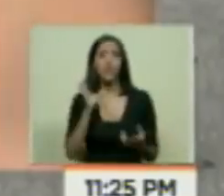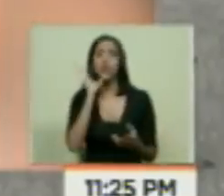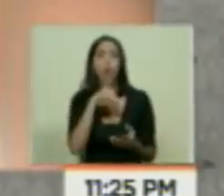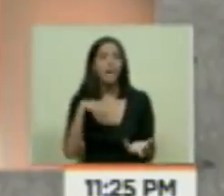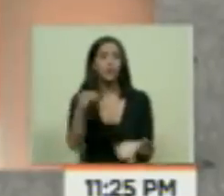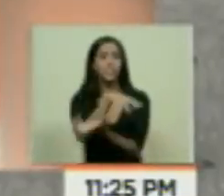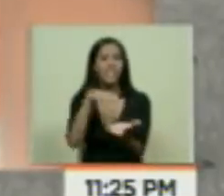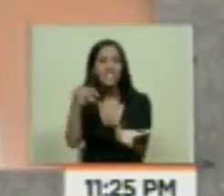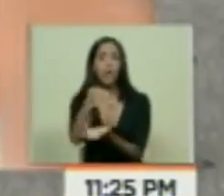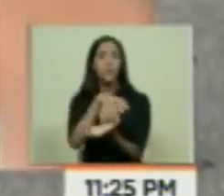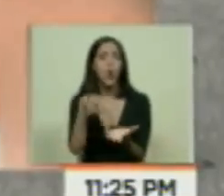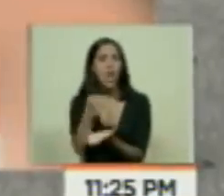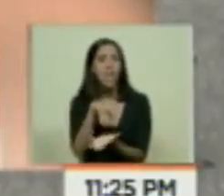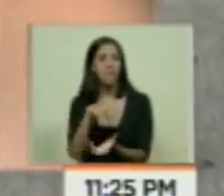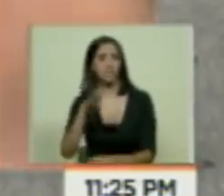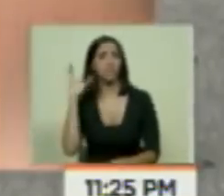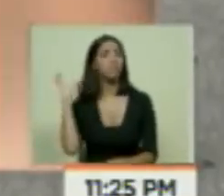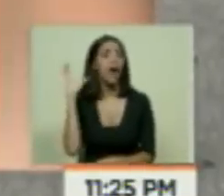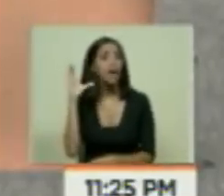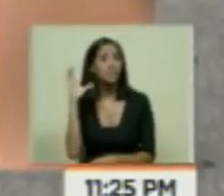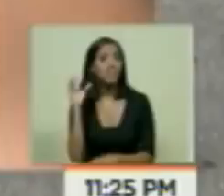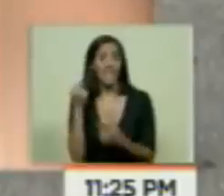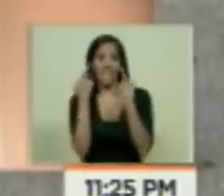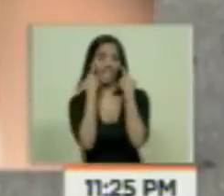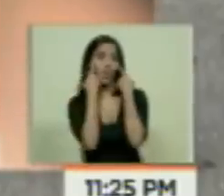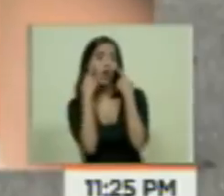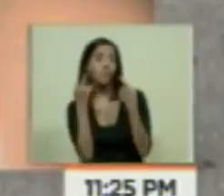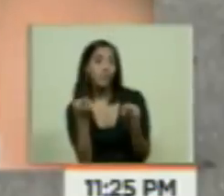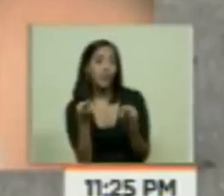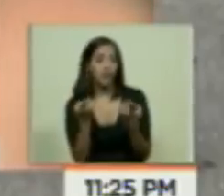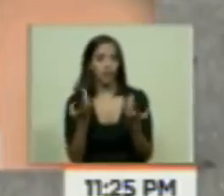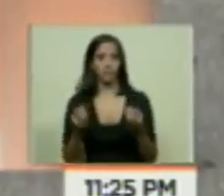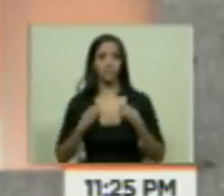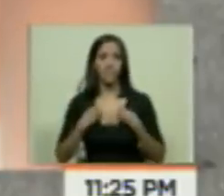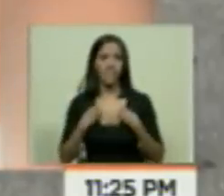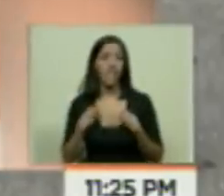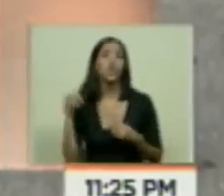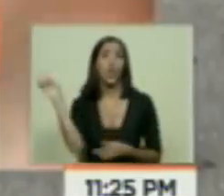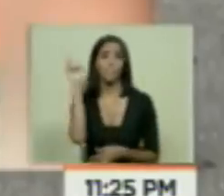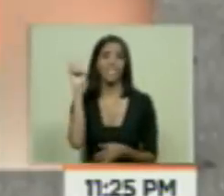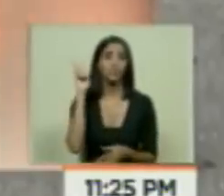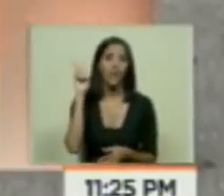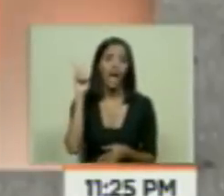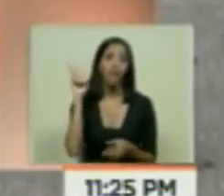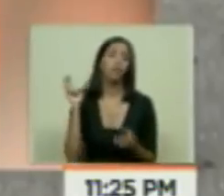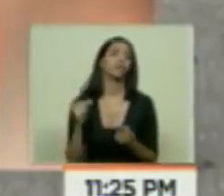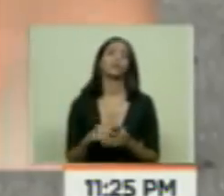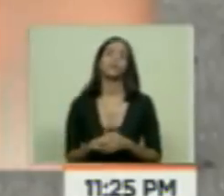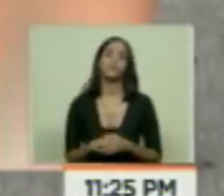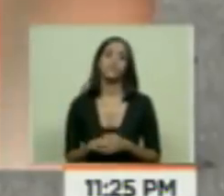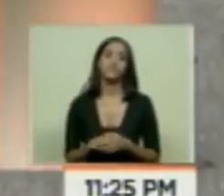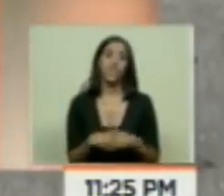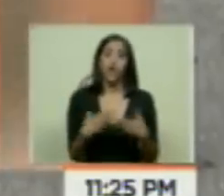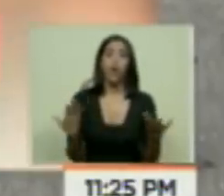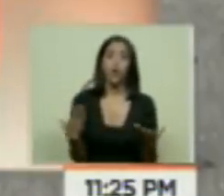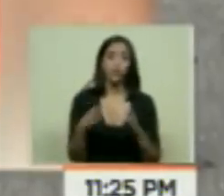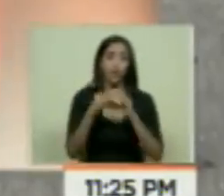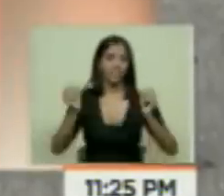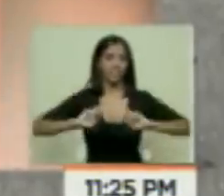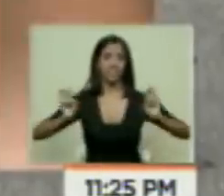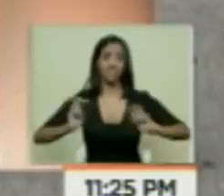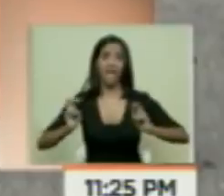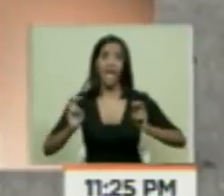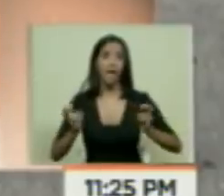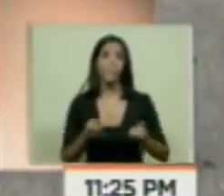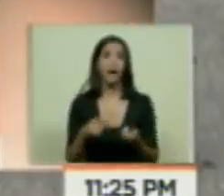el país. ¿Es que acaso no ven cómo estamos viviendo los venezolanos con... con todo este tema del cono